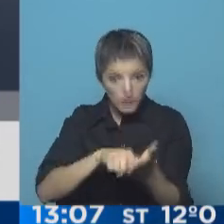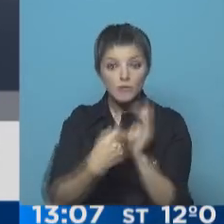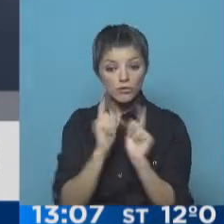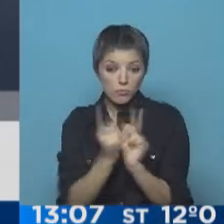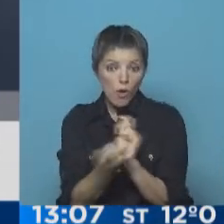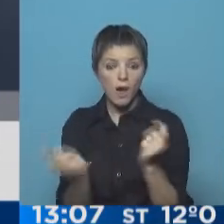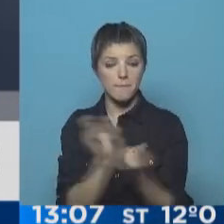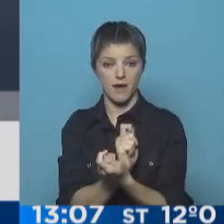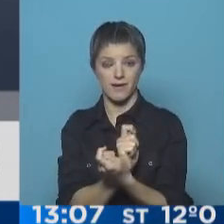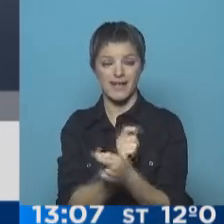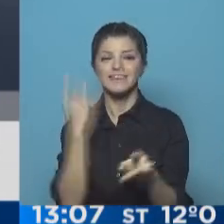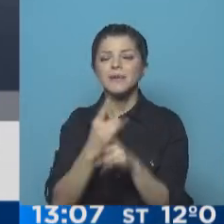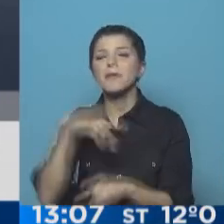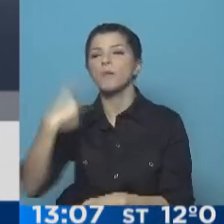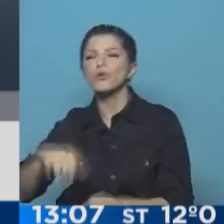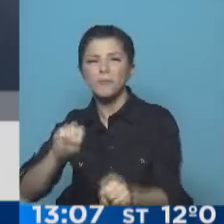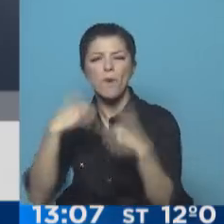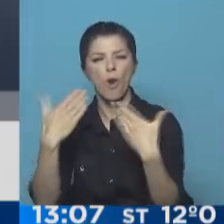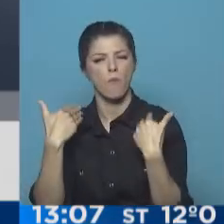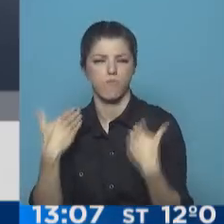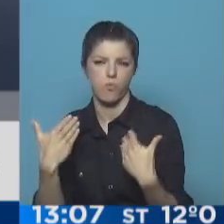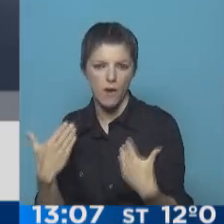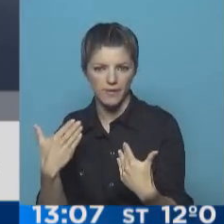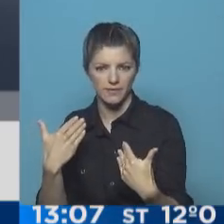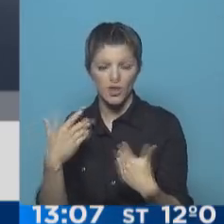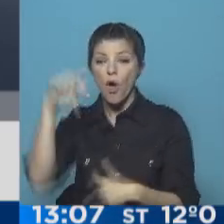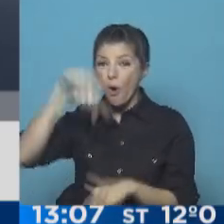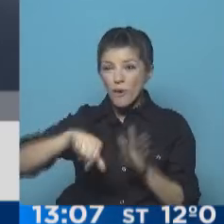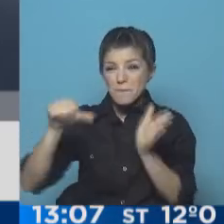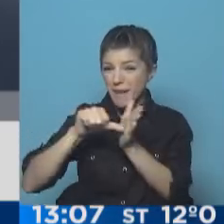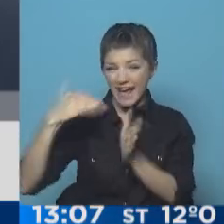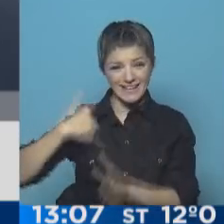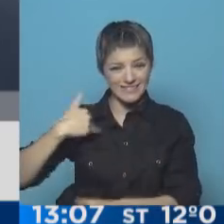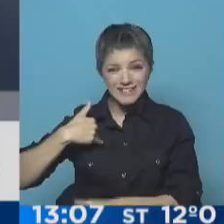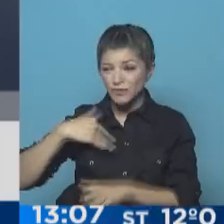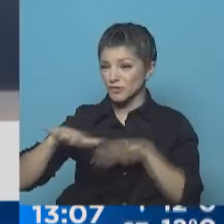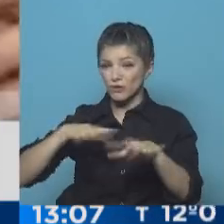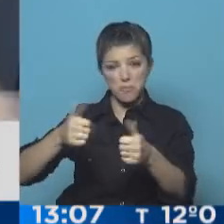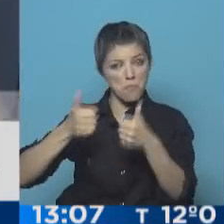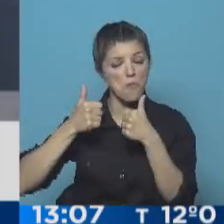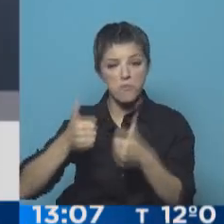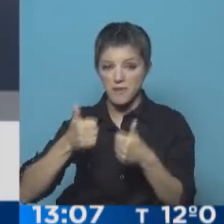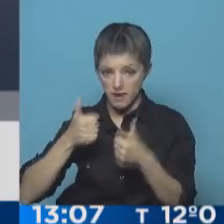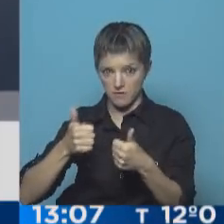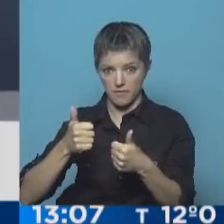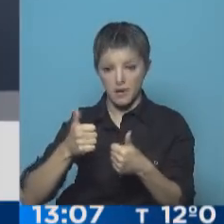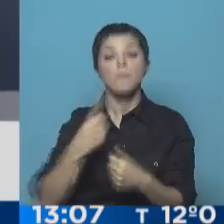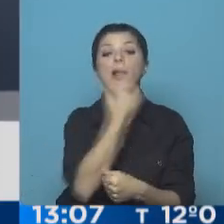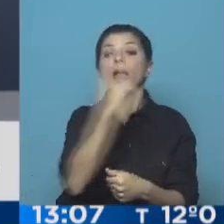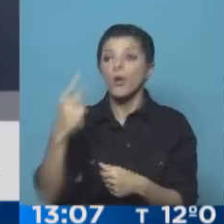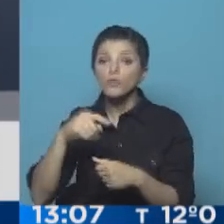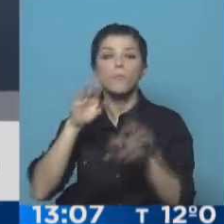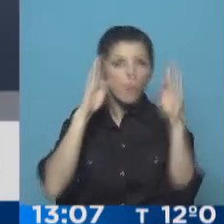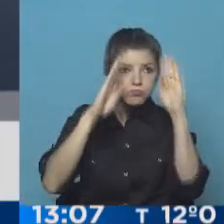y siempre las cosas se pueden mejorar el país está en inmejorables condiciones para ahora abordar cada uno de estos temas que nosotros